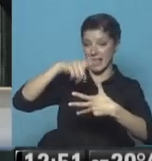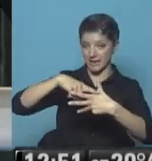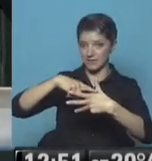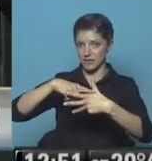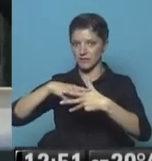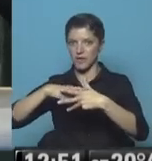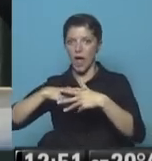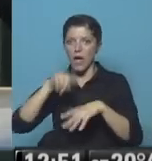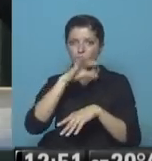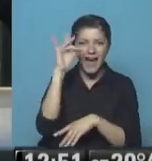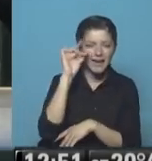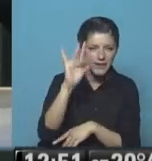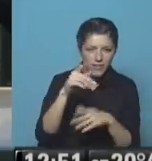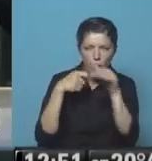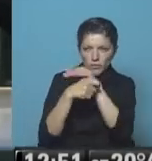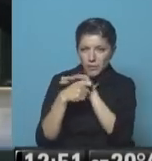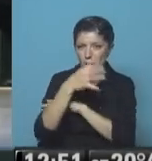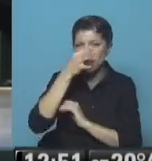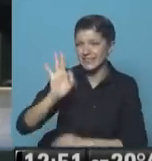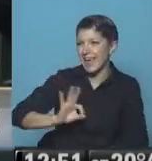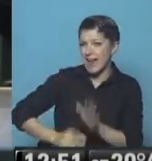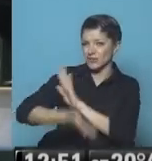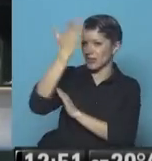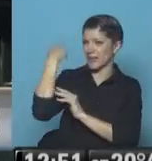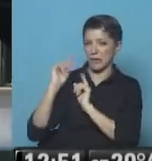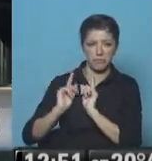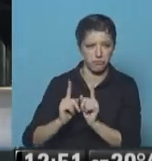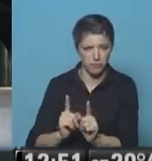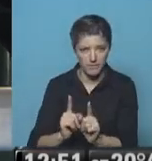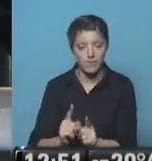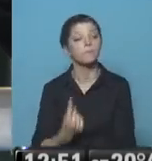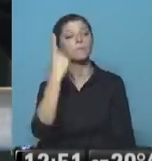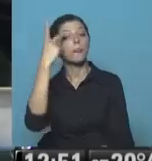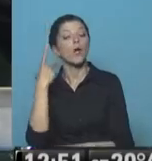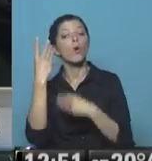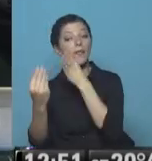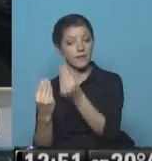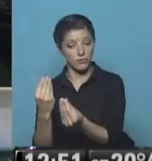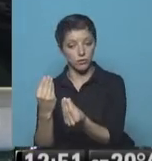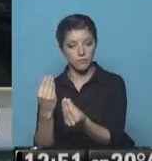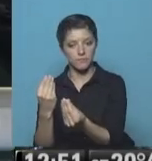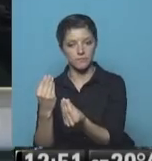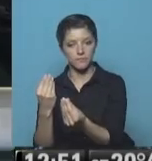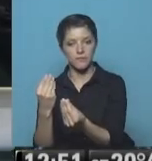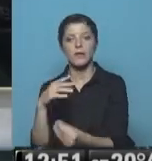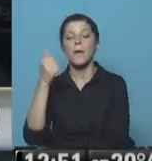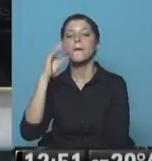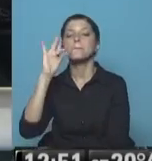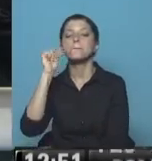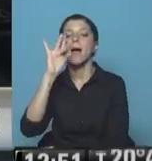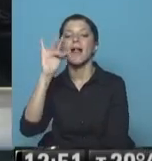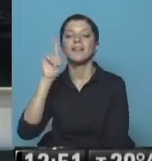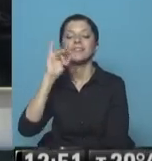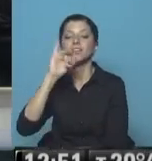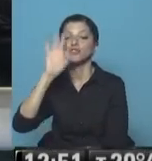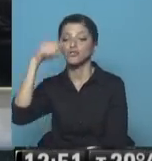ya hace 20 años. Uh-huh. O sea, es muy fuerte esto. Incluso uno de los candidatos, Manuel Valdizón, está vinculado, se dice que está vinculado